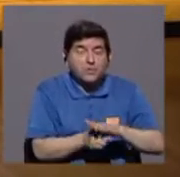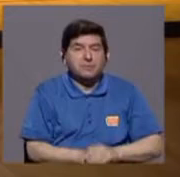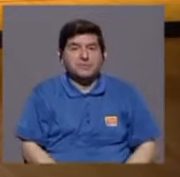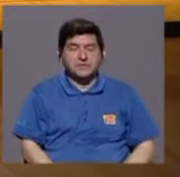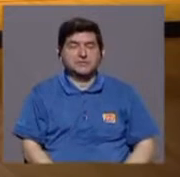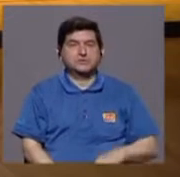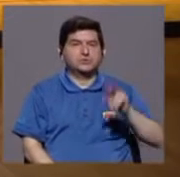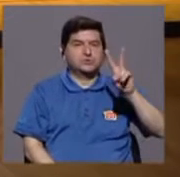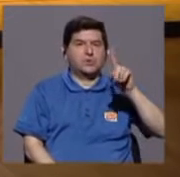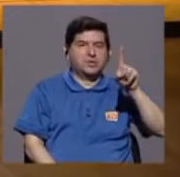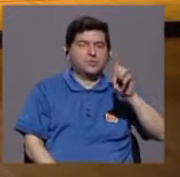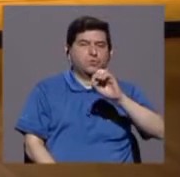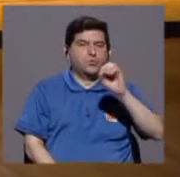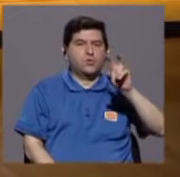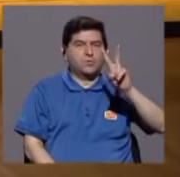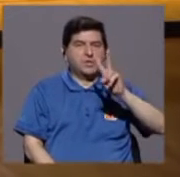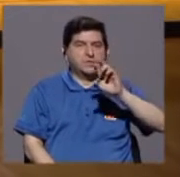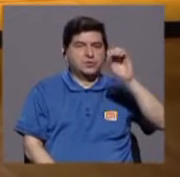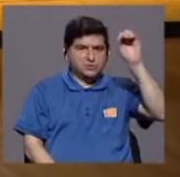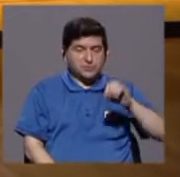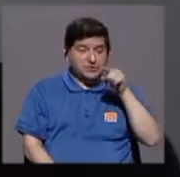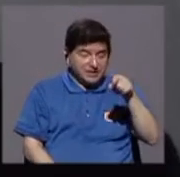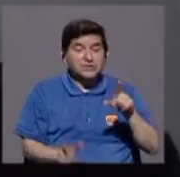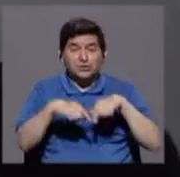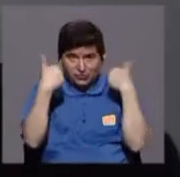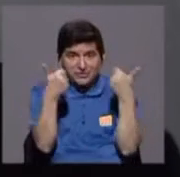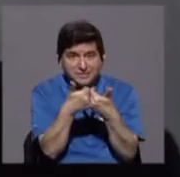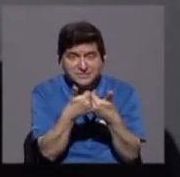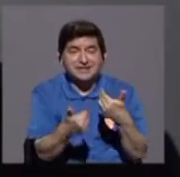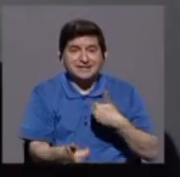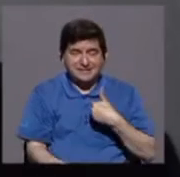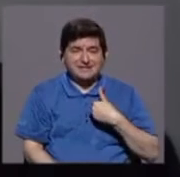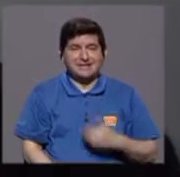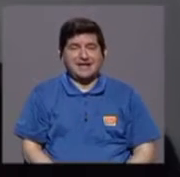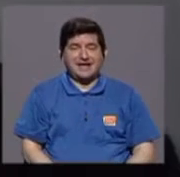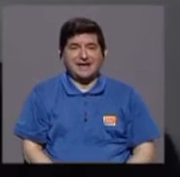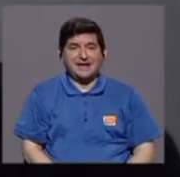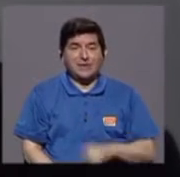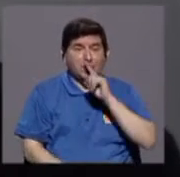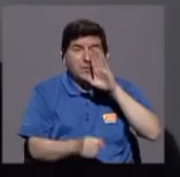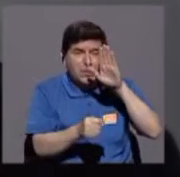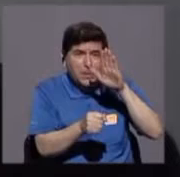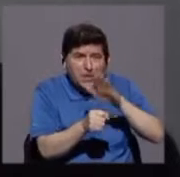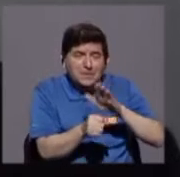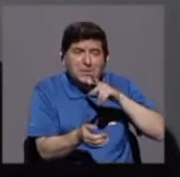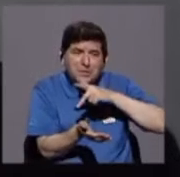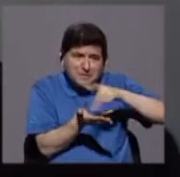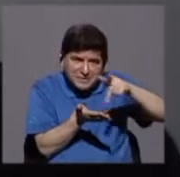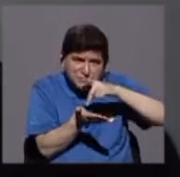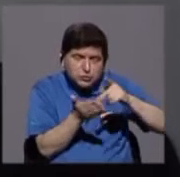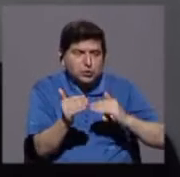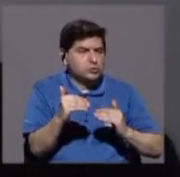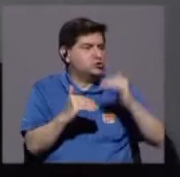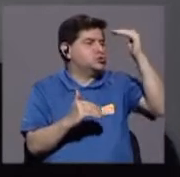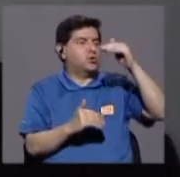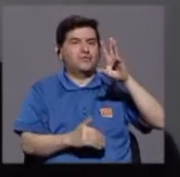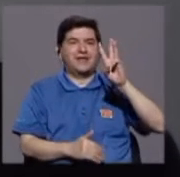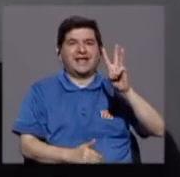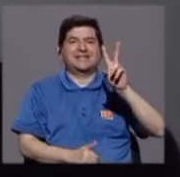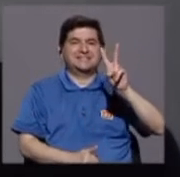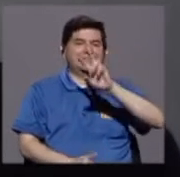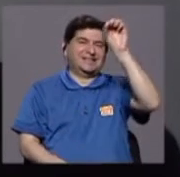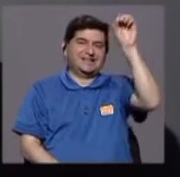21 o 22% de ese grupo, de ese salario, tienen niveles de compromiso que exceden el